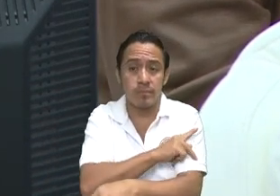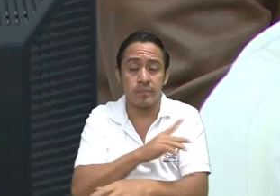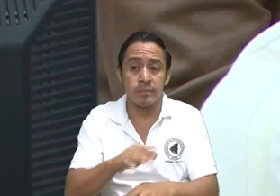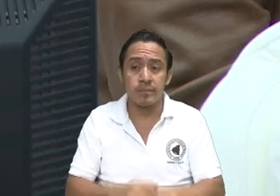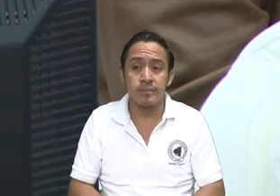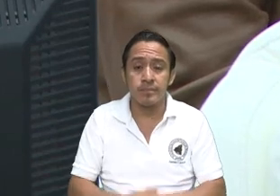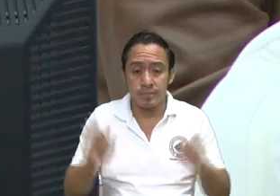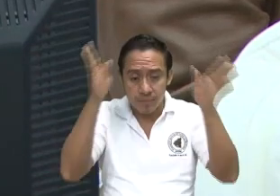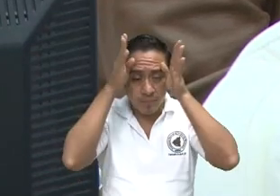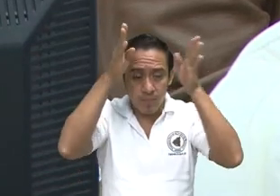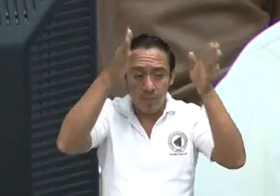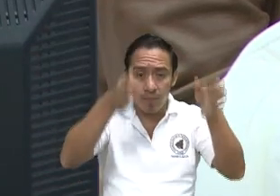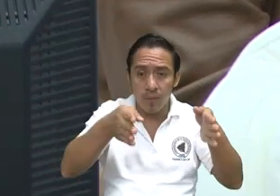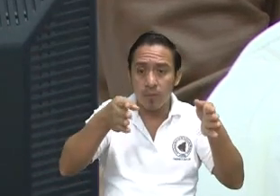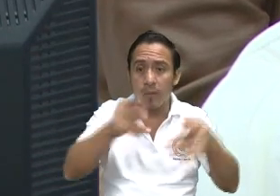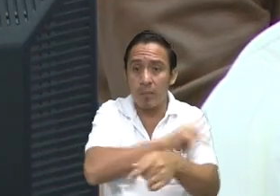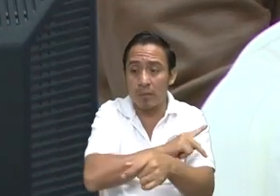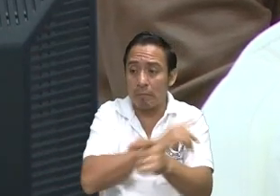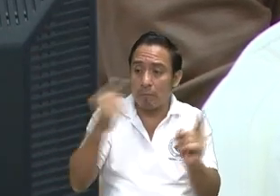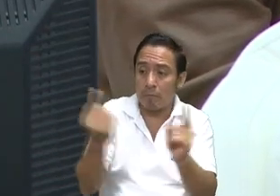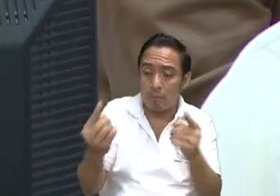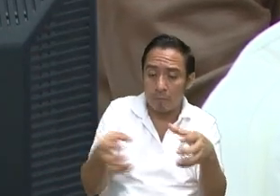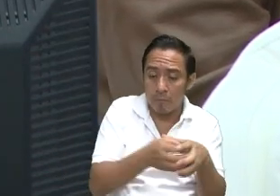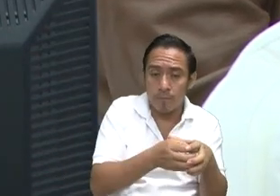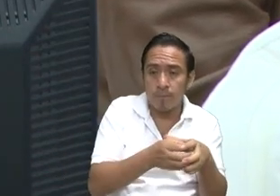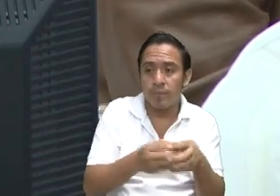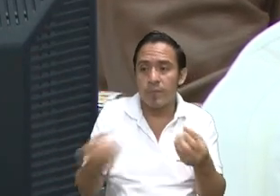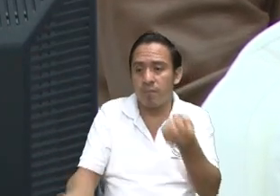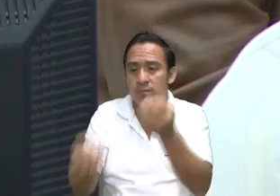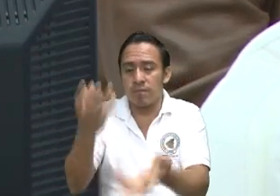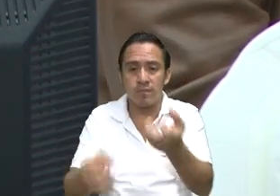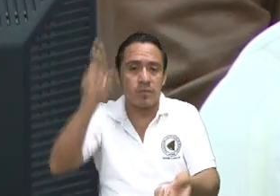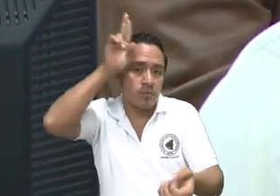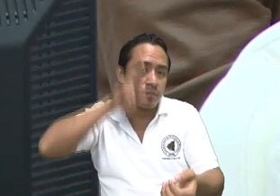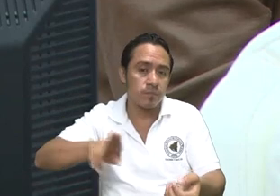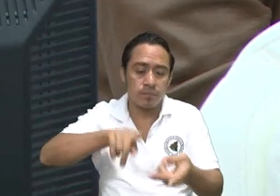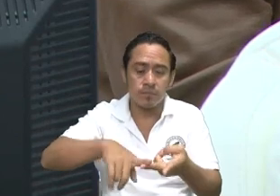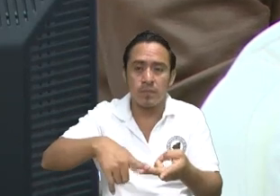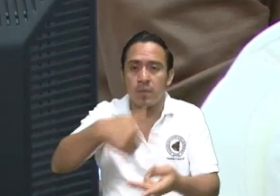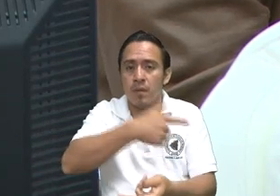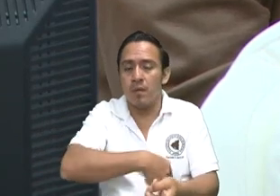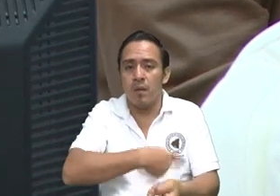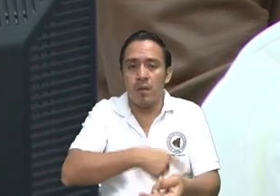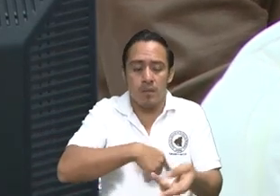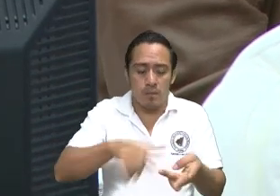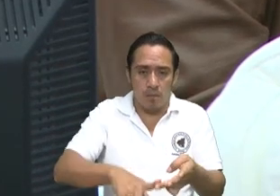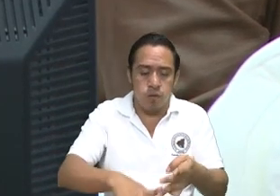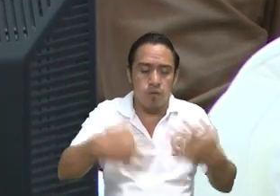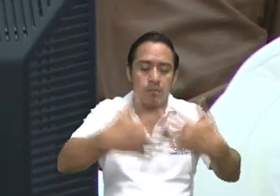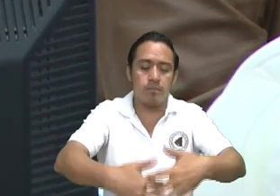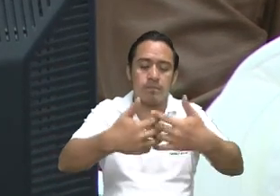se concentraba en sus cuarteles, incendiaron universidades, centros de estudios,